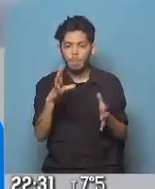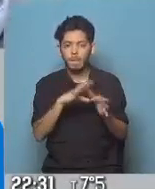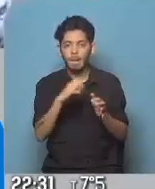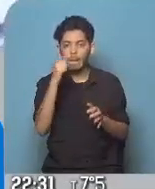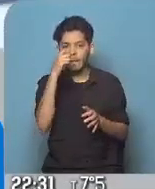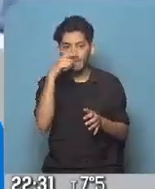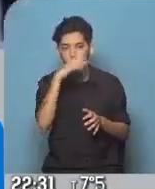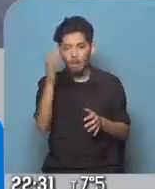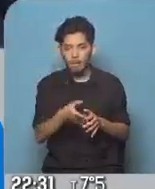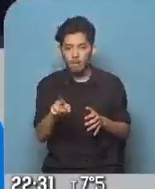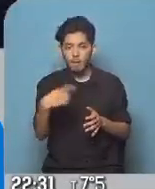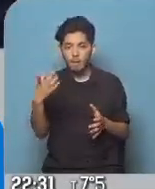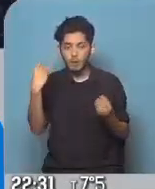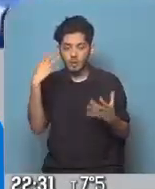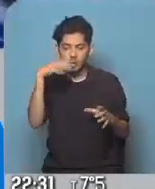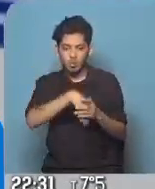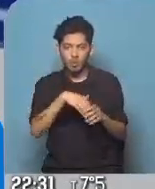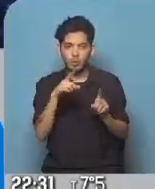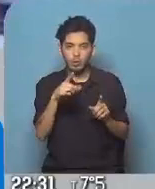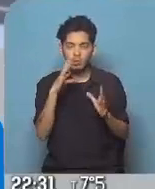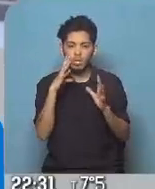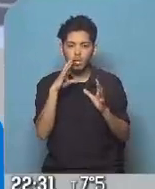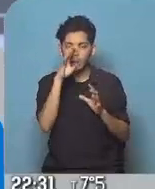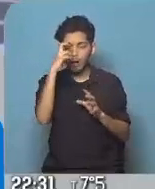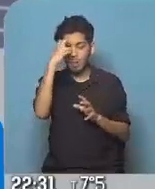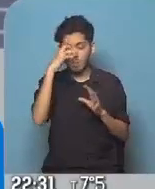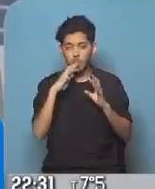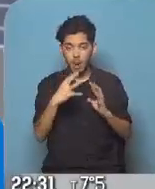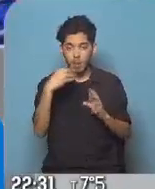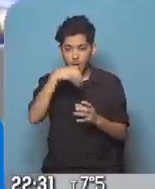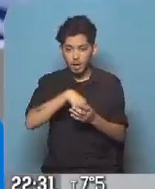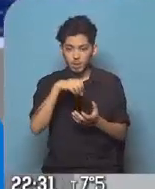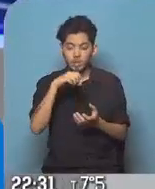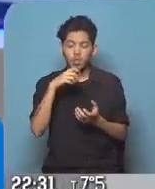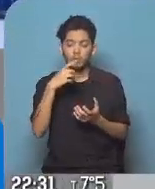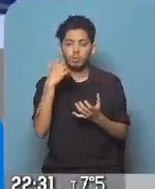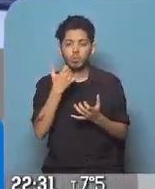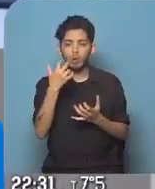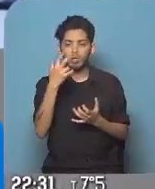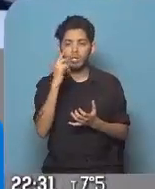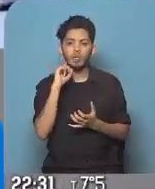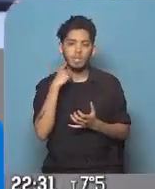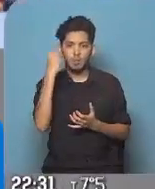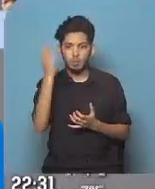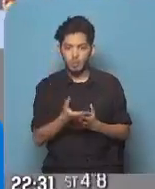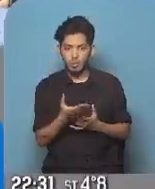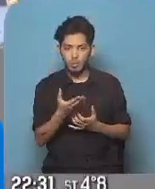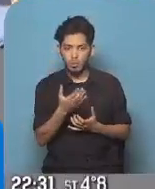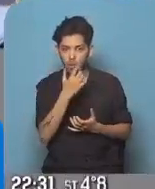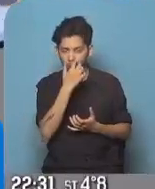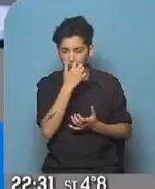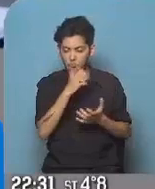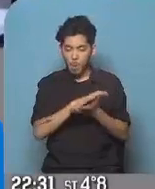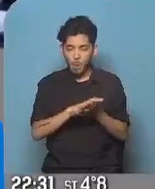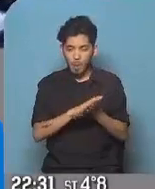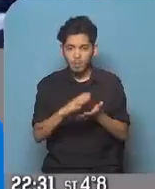27%, mientras que para ingresar en el Parlamento obtuvo el 13%. Estamos hablando de la cuna de Pegida, que es